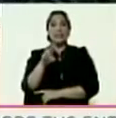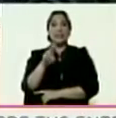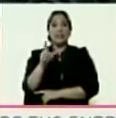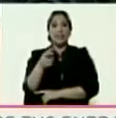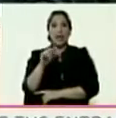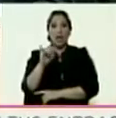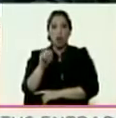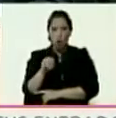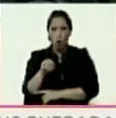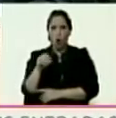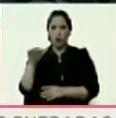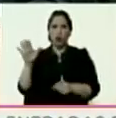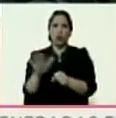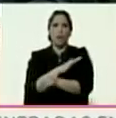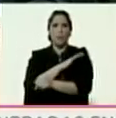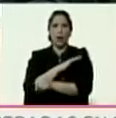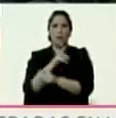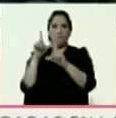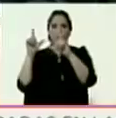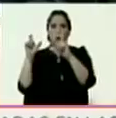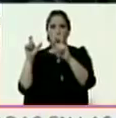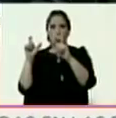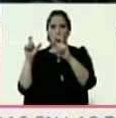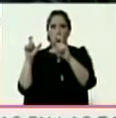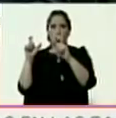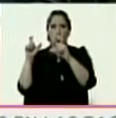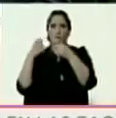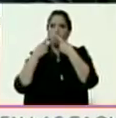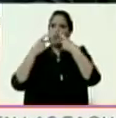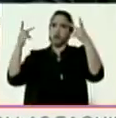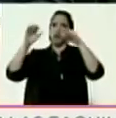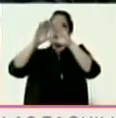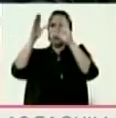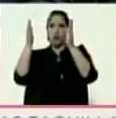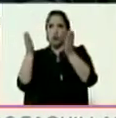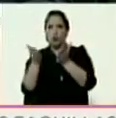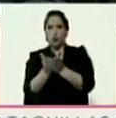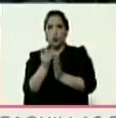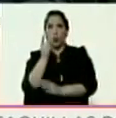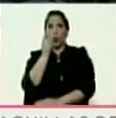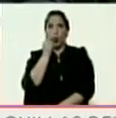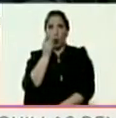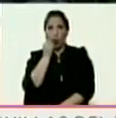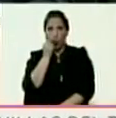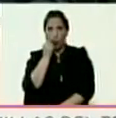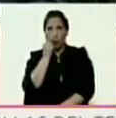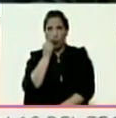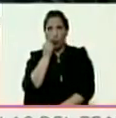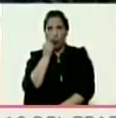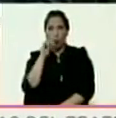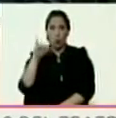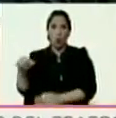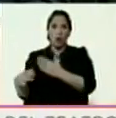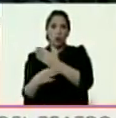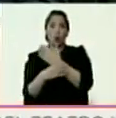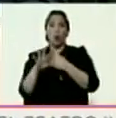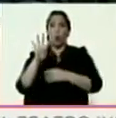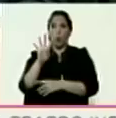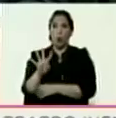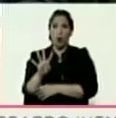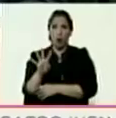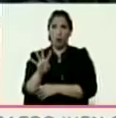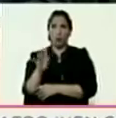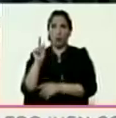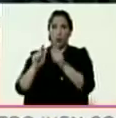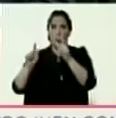las fotografías que dieron la vuelta al mundo de el señor Guaidó con cuatro peligrosos paramilitares dirigentes de la banda